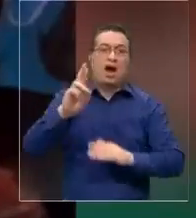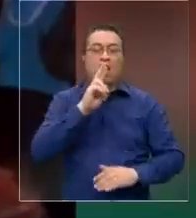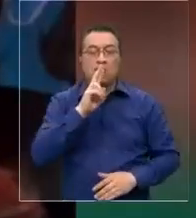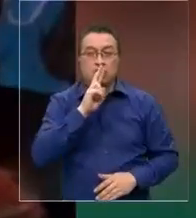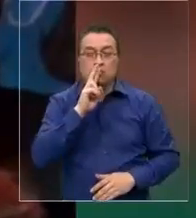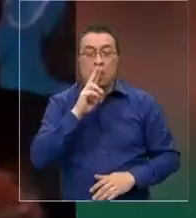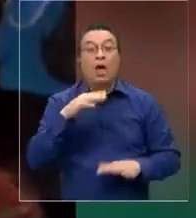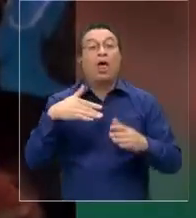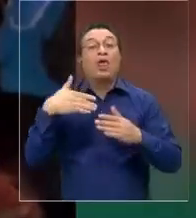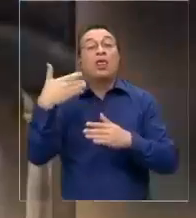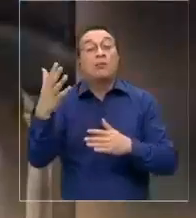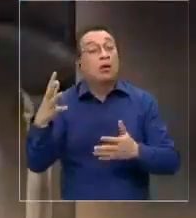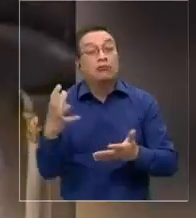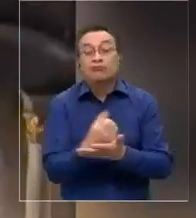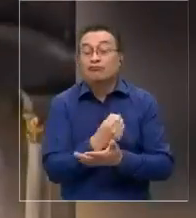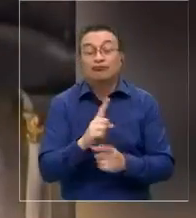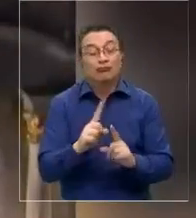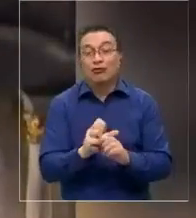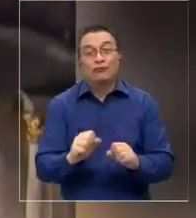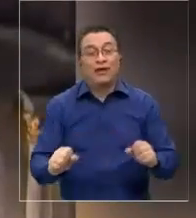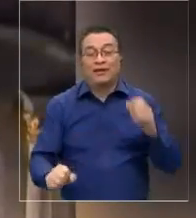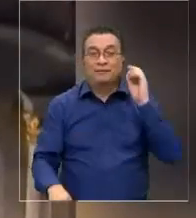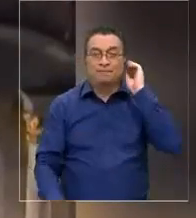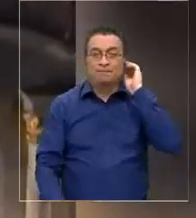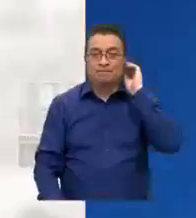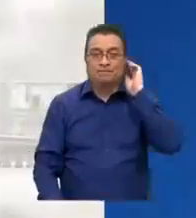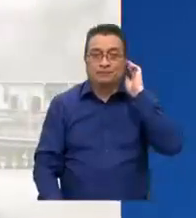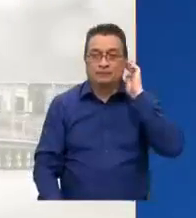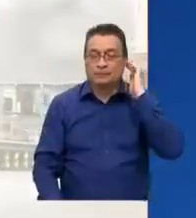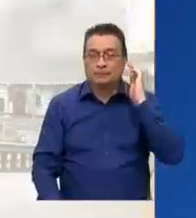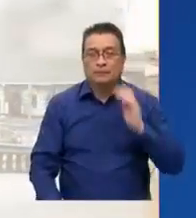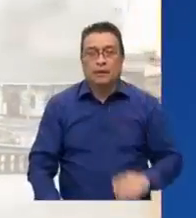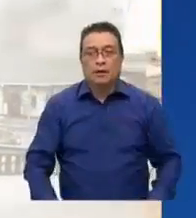que finalmente no ocurrió.